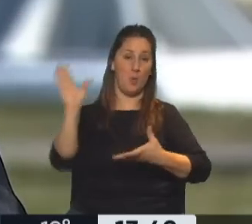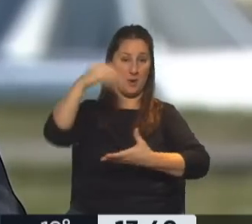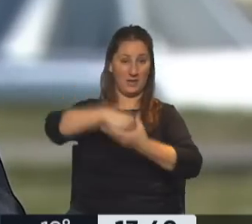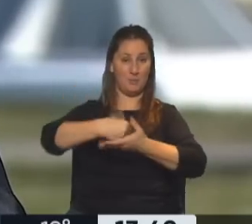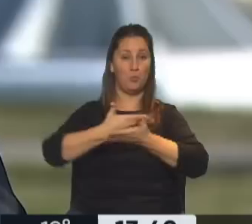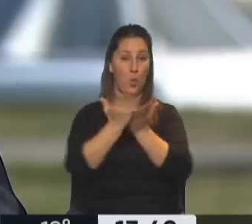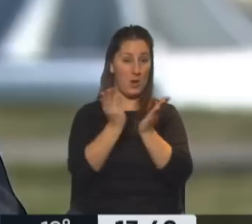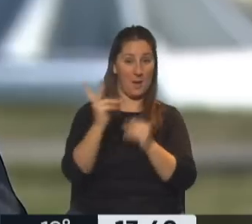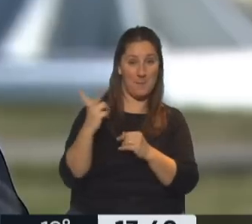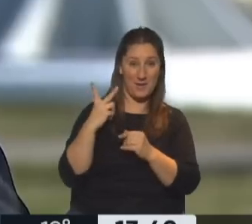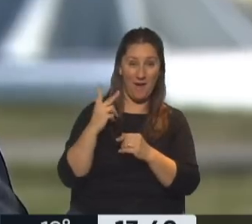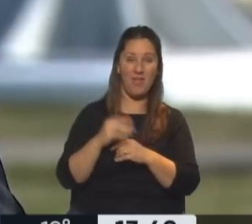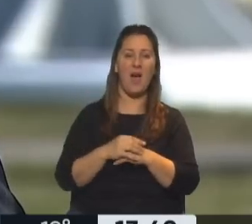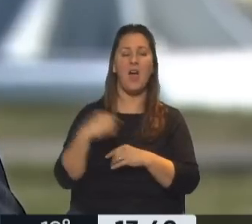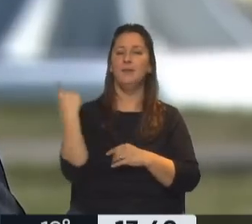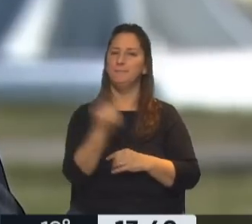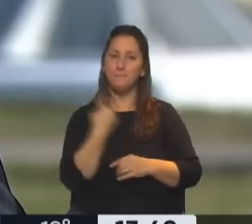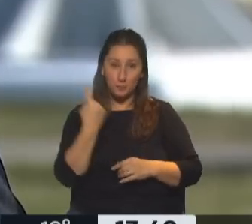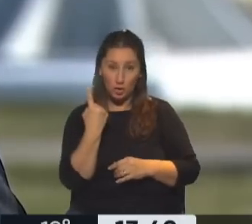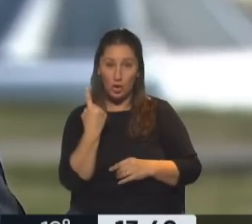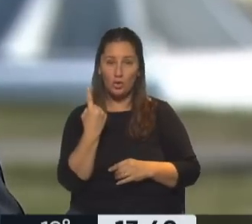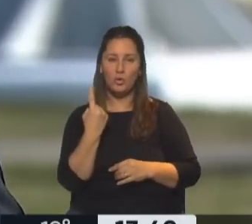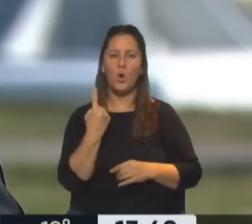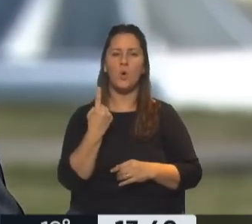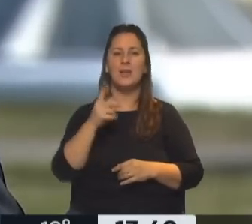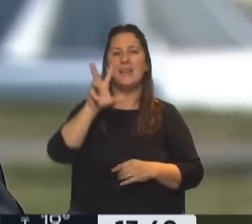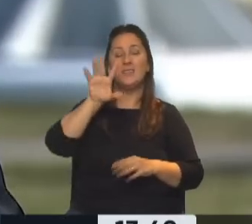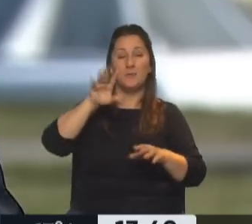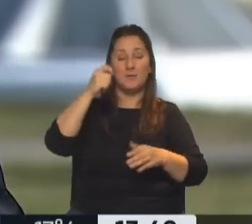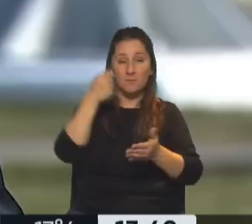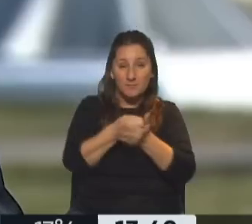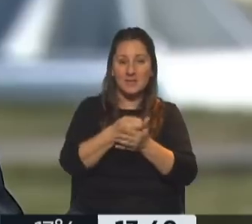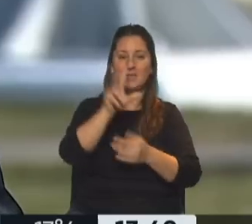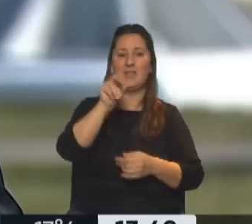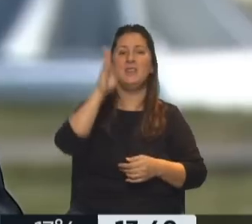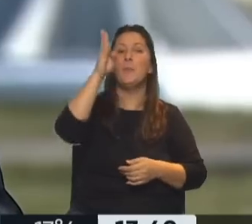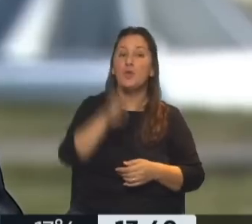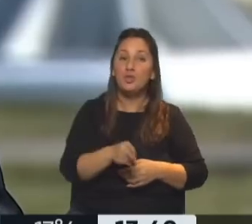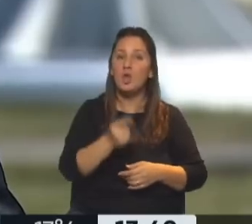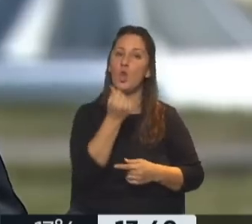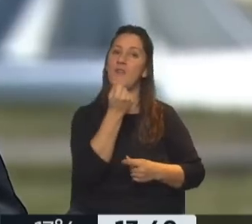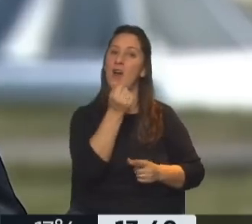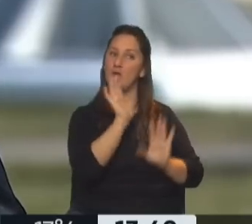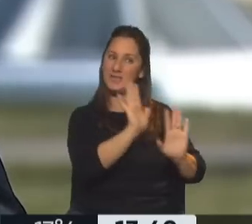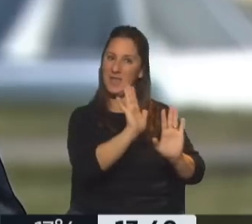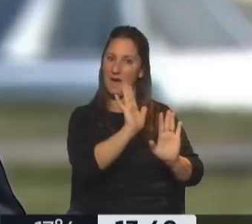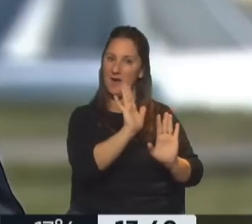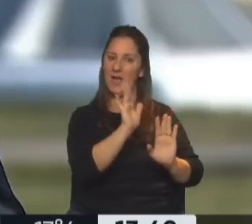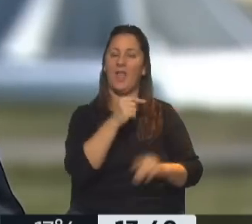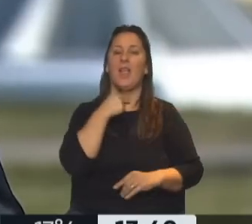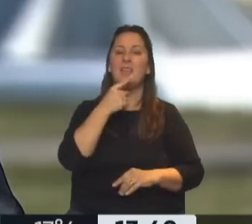participación pública-privada, a nosotros nos cuesta un 30% de lo que estaban valuadas. Es decir, que había